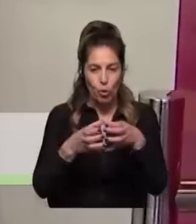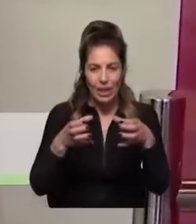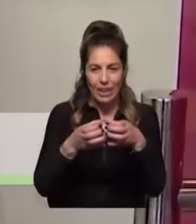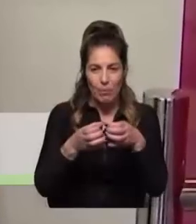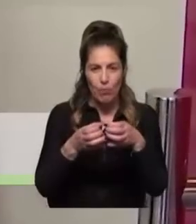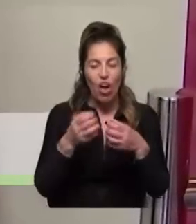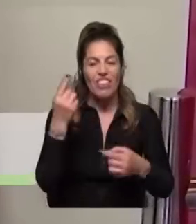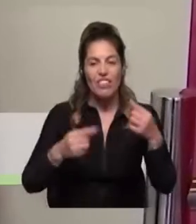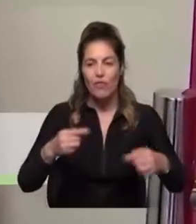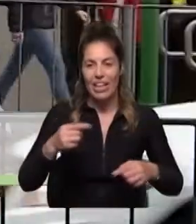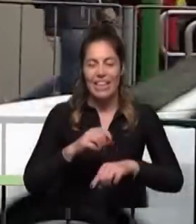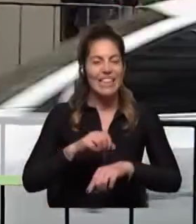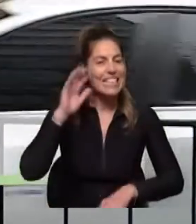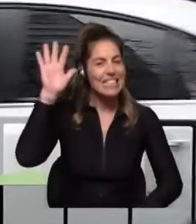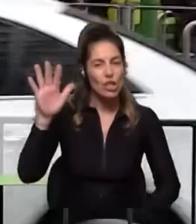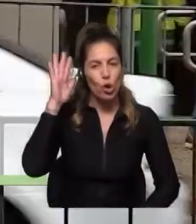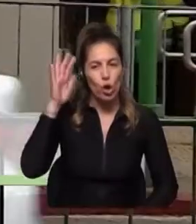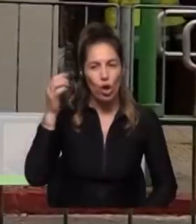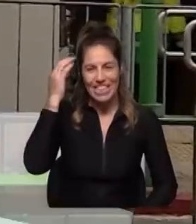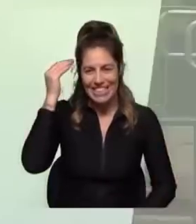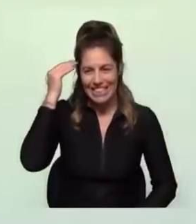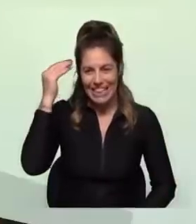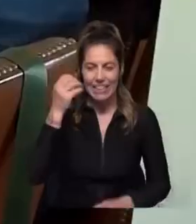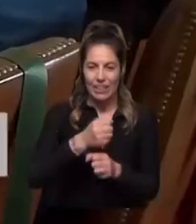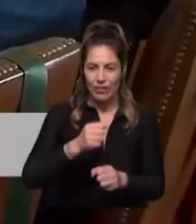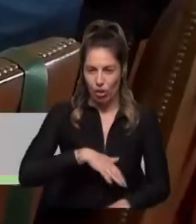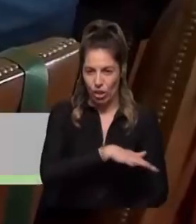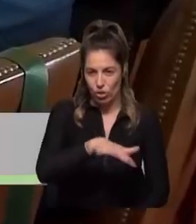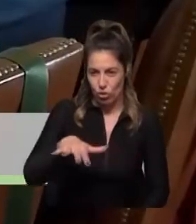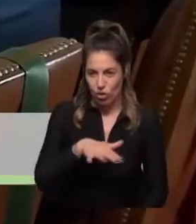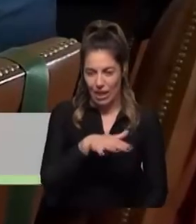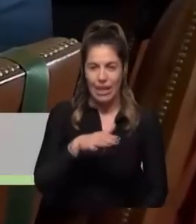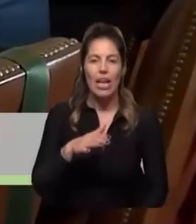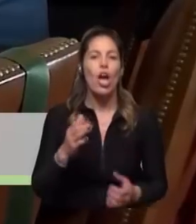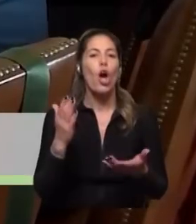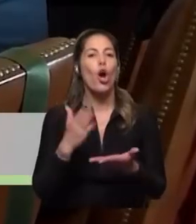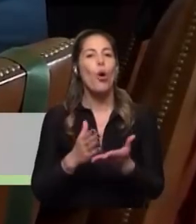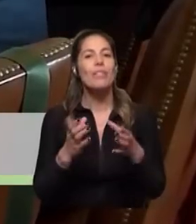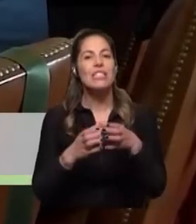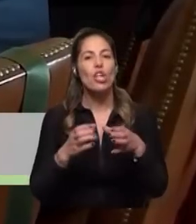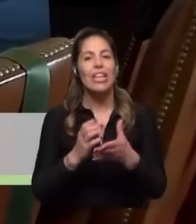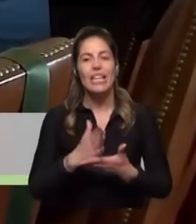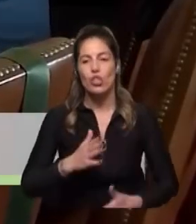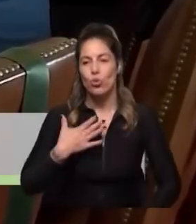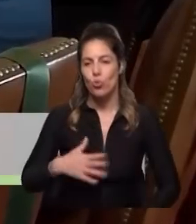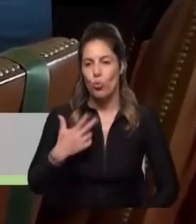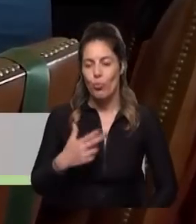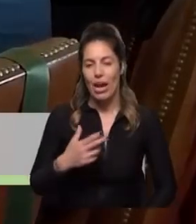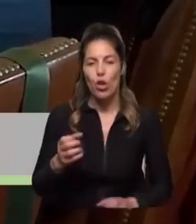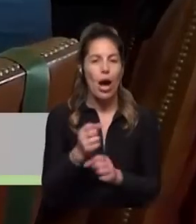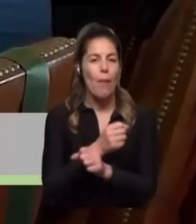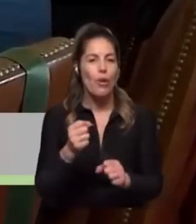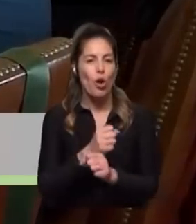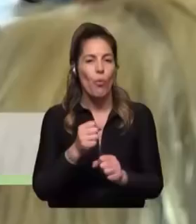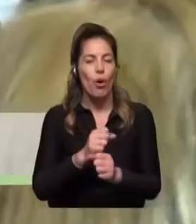profesionales psicólogas psiquiatras y trabajadores sociales la comisión de Derechos Humanos del senado aprobó el proyecto de ley que libera el acceso